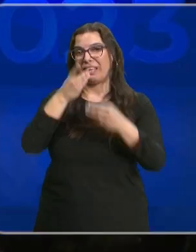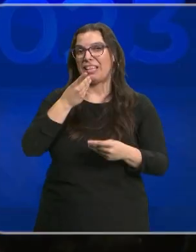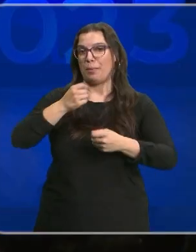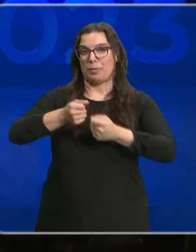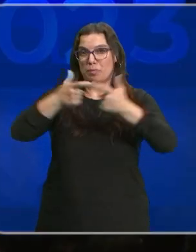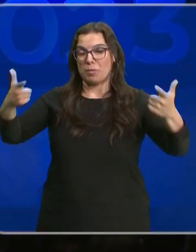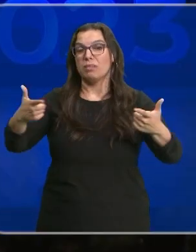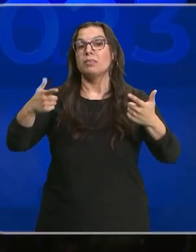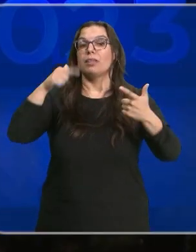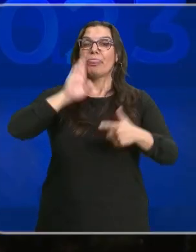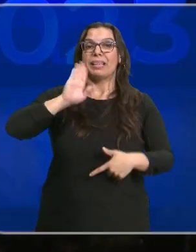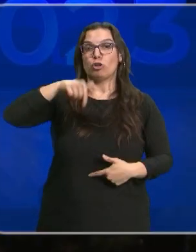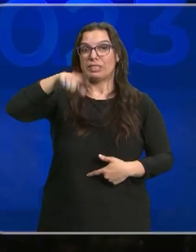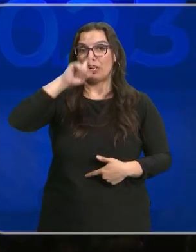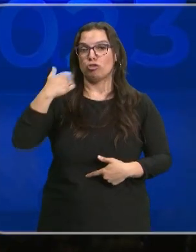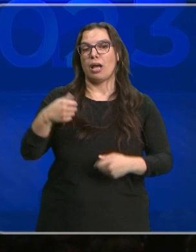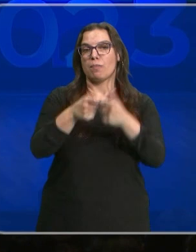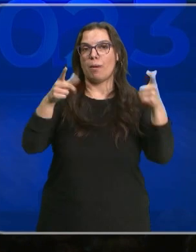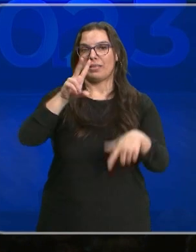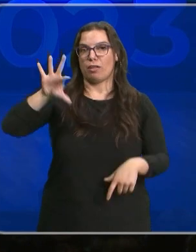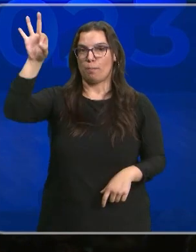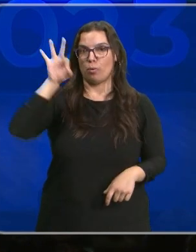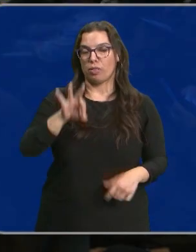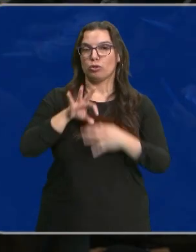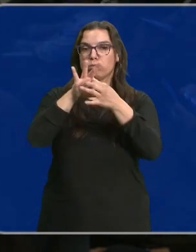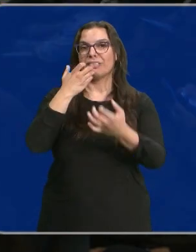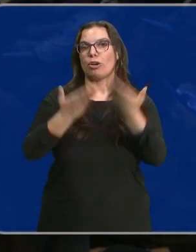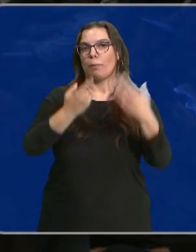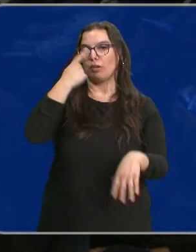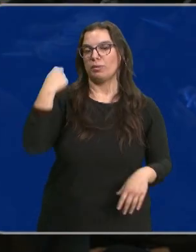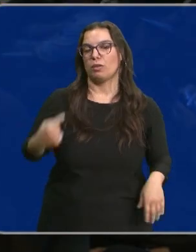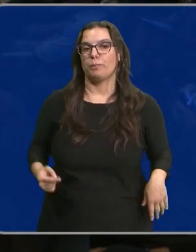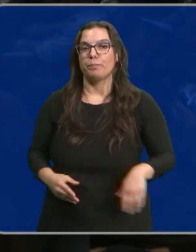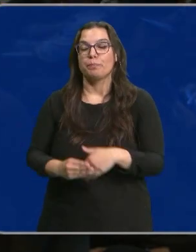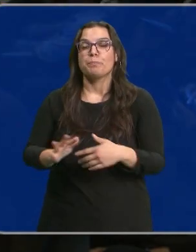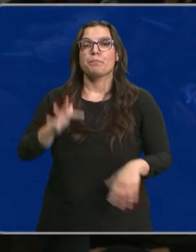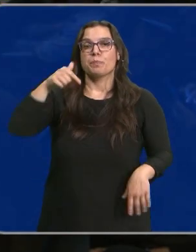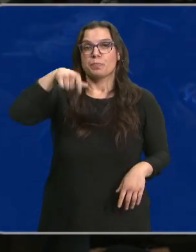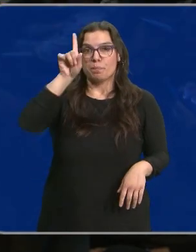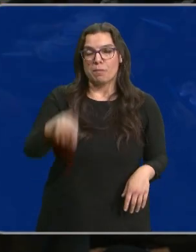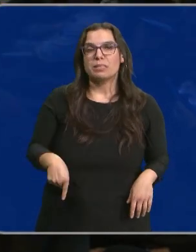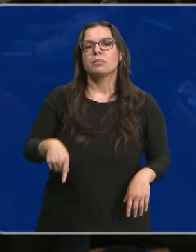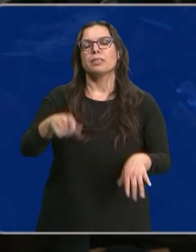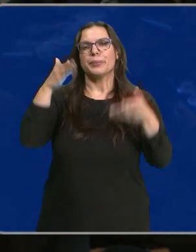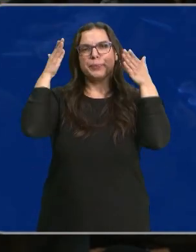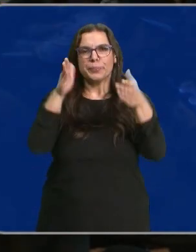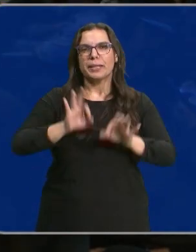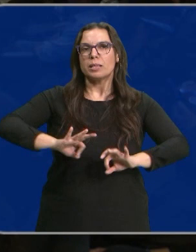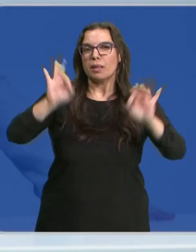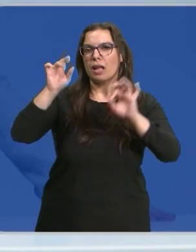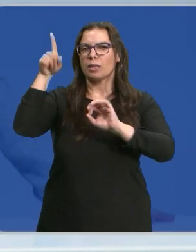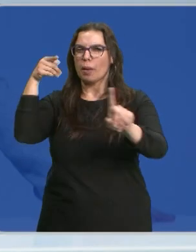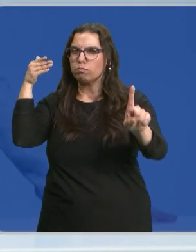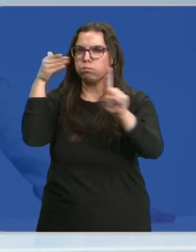los ciberdelitos han aumentado en lo que va de año un 25% en relación al año pasado. Además en este mes se tendrá especial atención a los